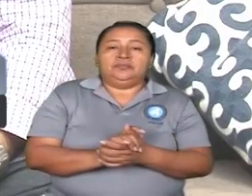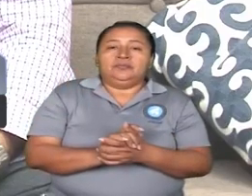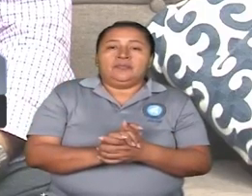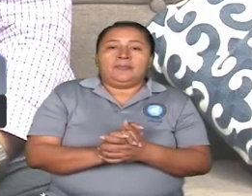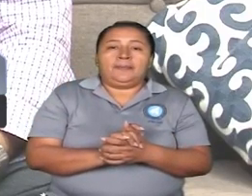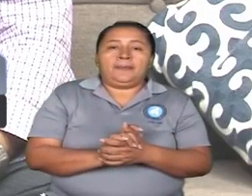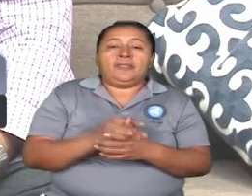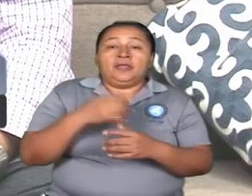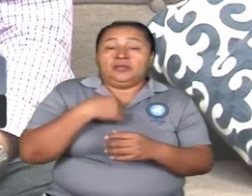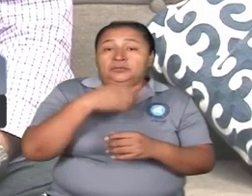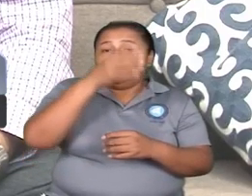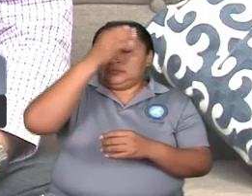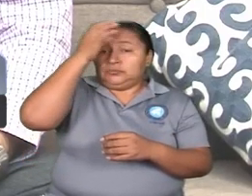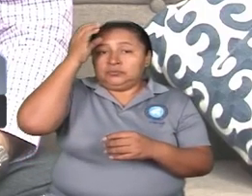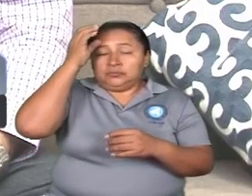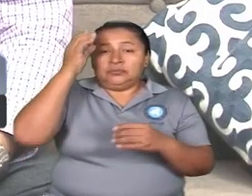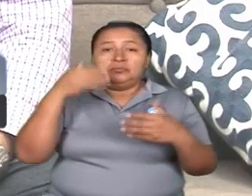Creo que también